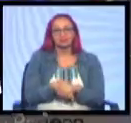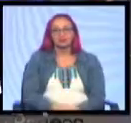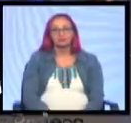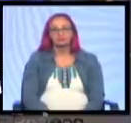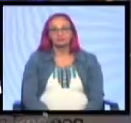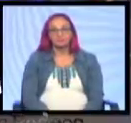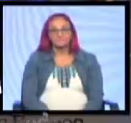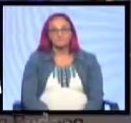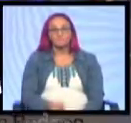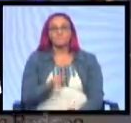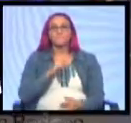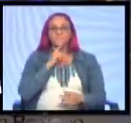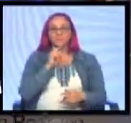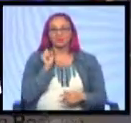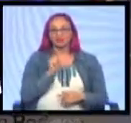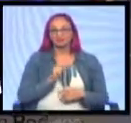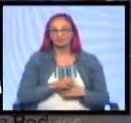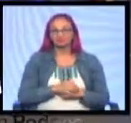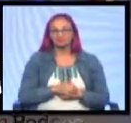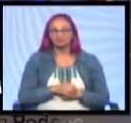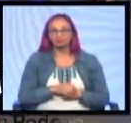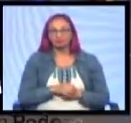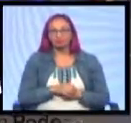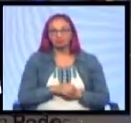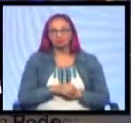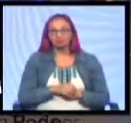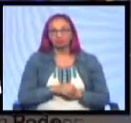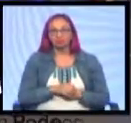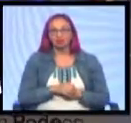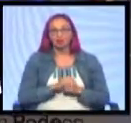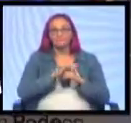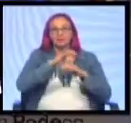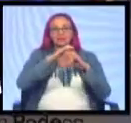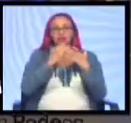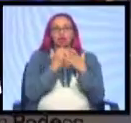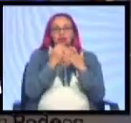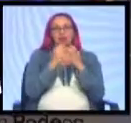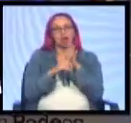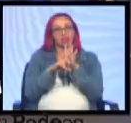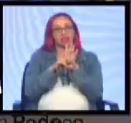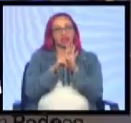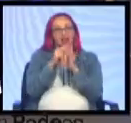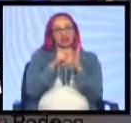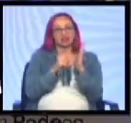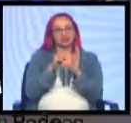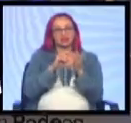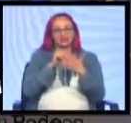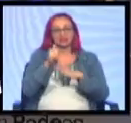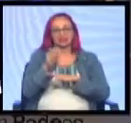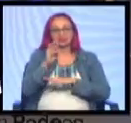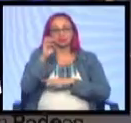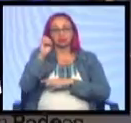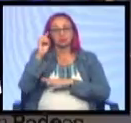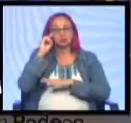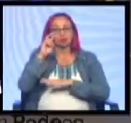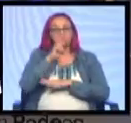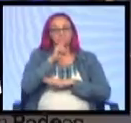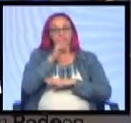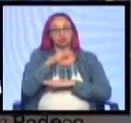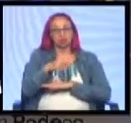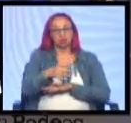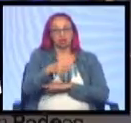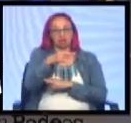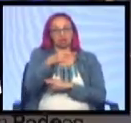Marcela. Sí, efectivamente, la Comisión de Lotería Electrónica está establecida en un 6%, pero hay 2 sorteos diarios,